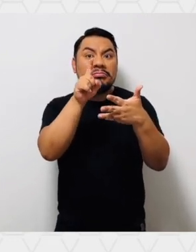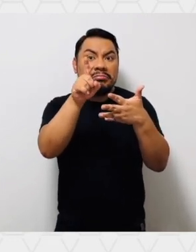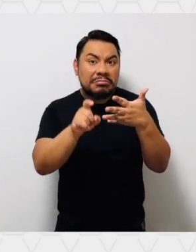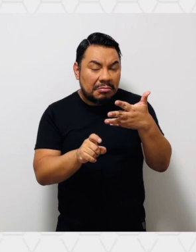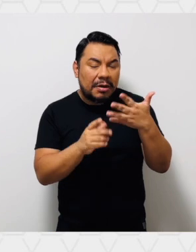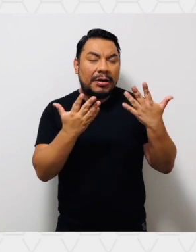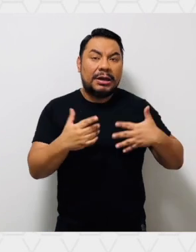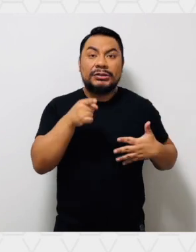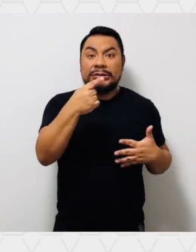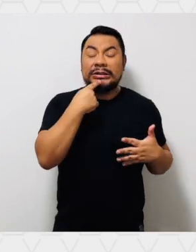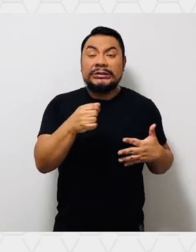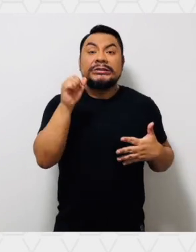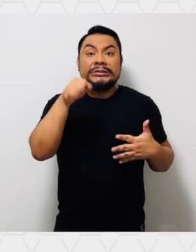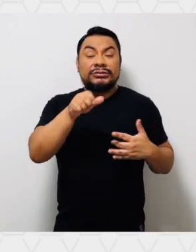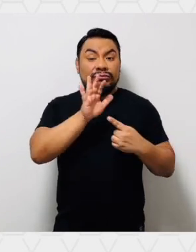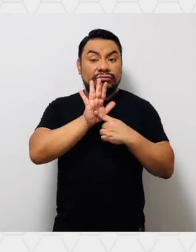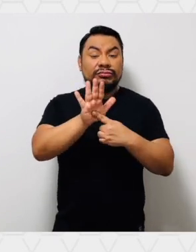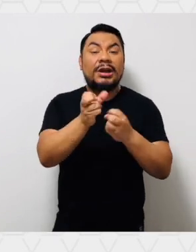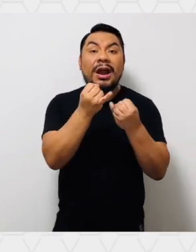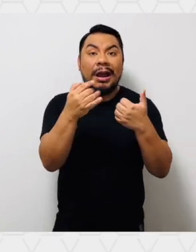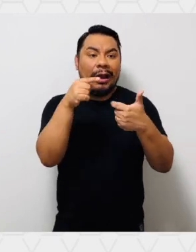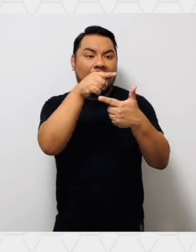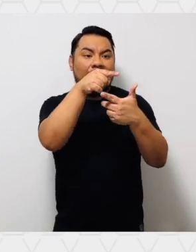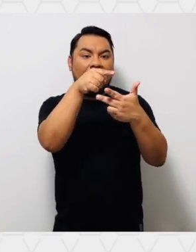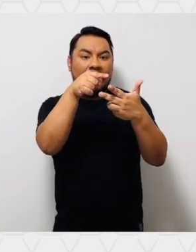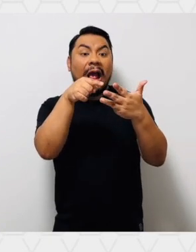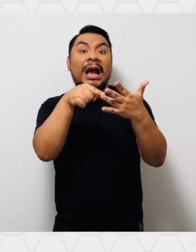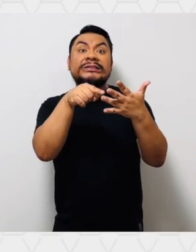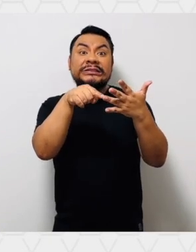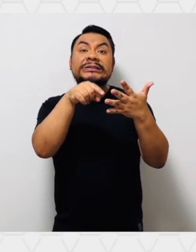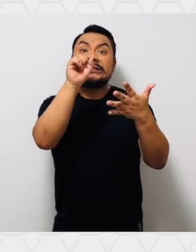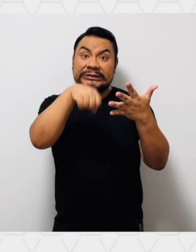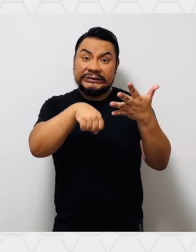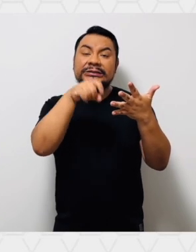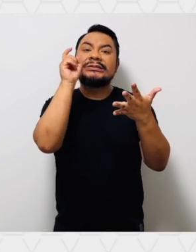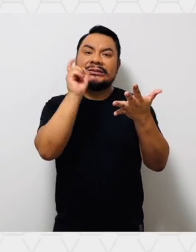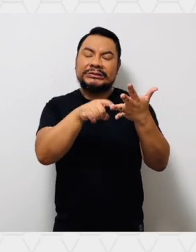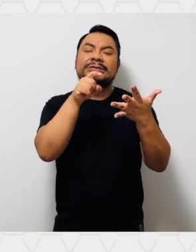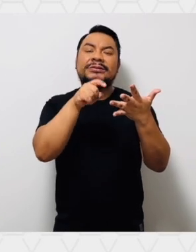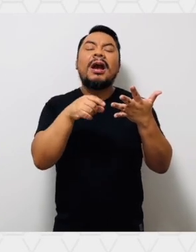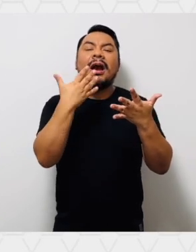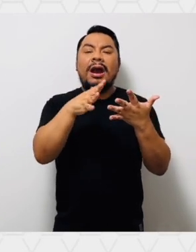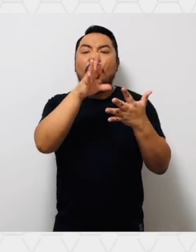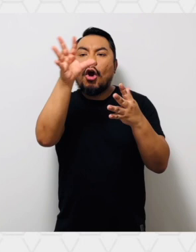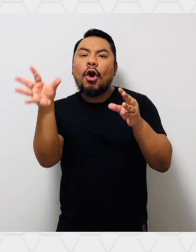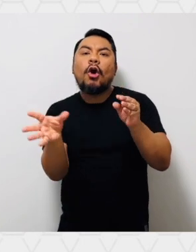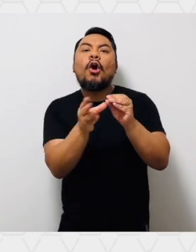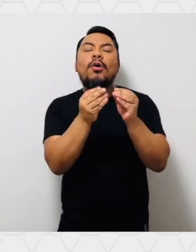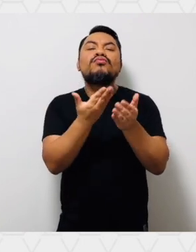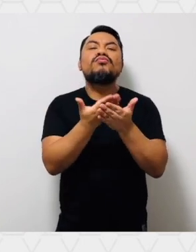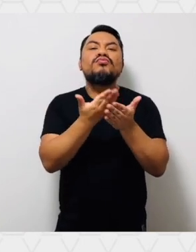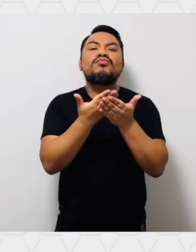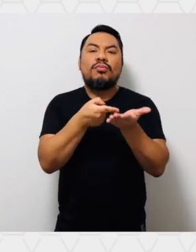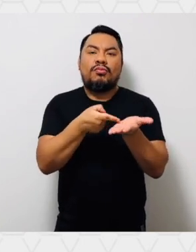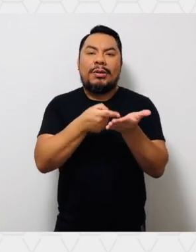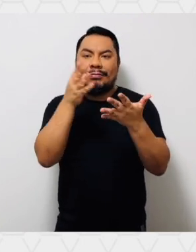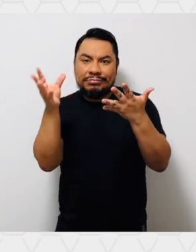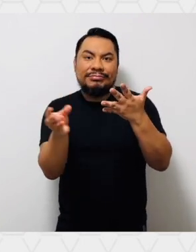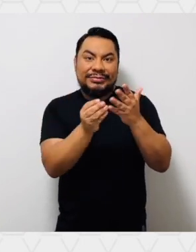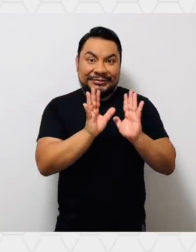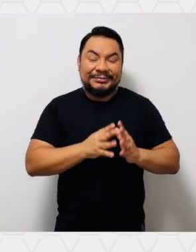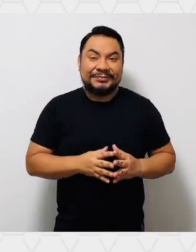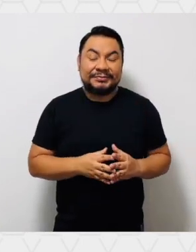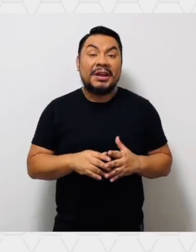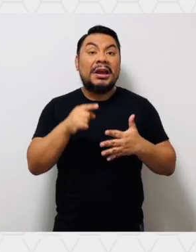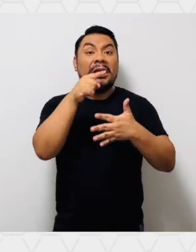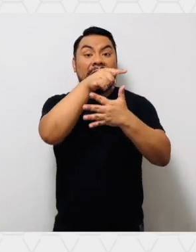convocatoria. Recuerda que si indicas que presentas alguna de las condiciones priorizables, en la siguiente ventana deberás adjuntar un documento que lo